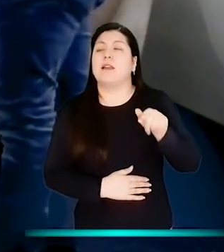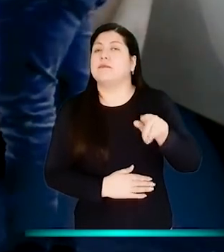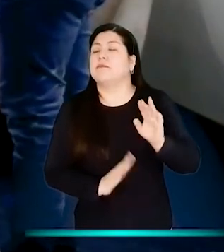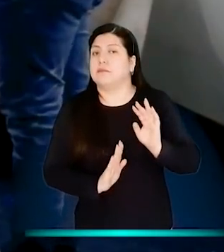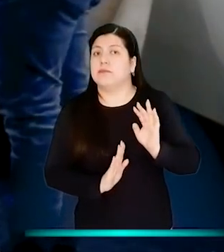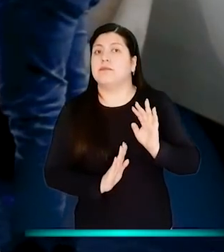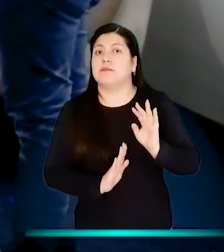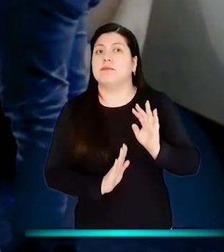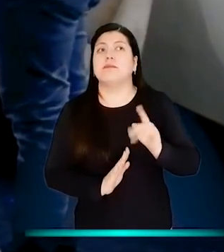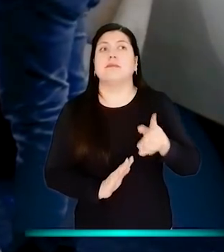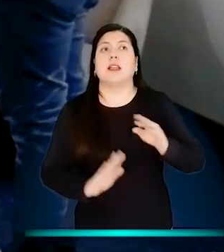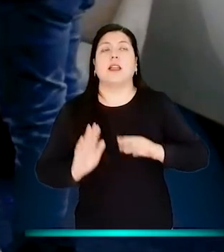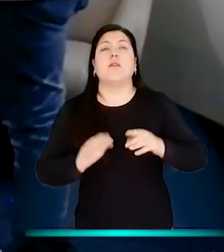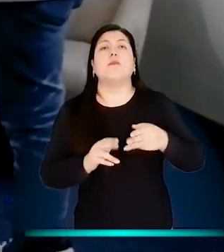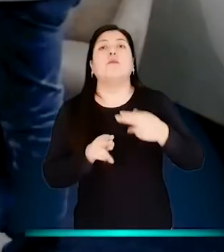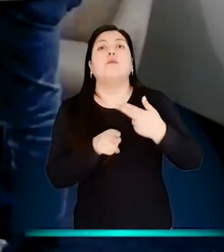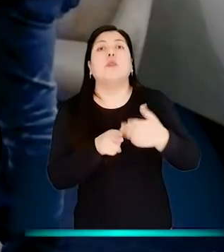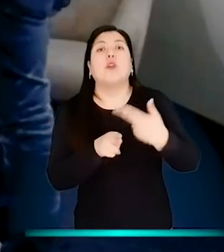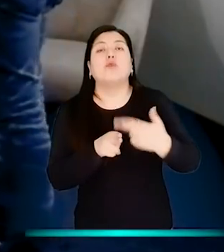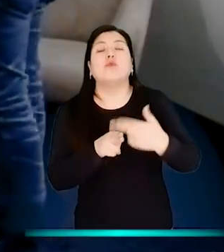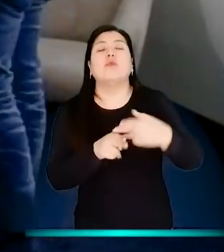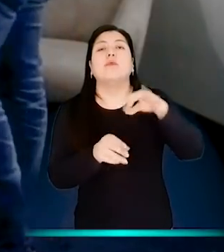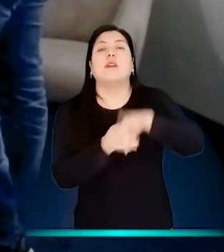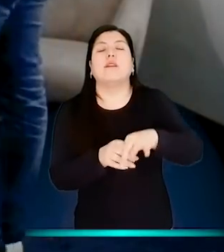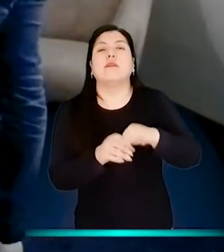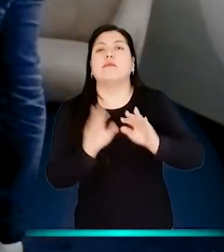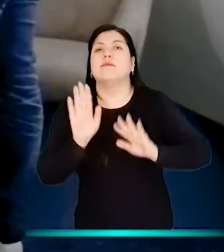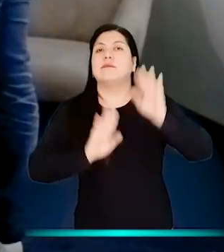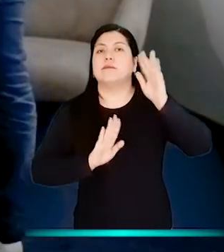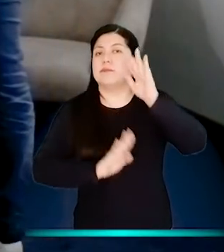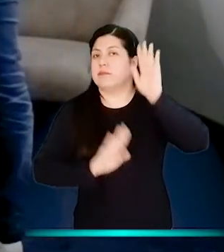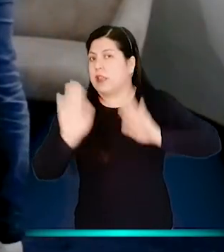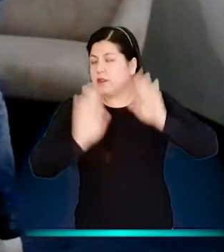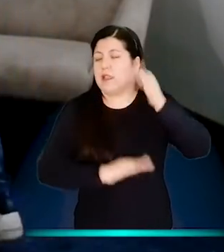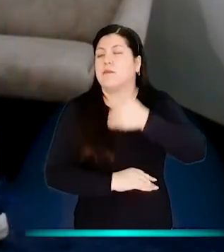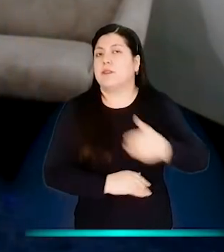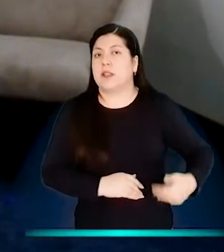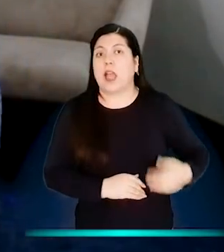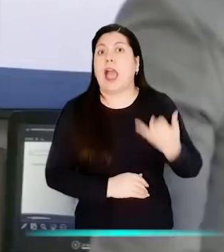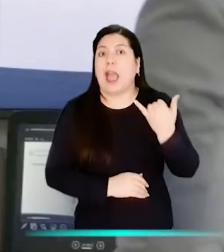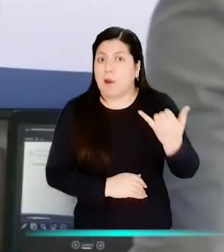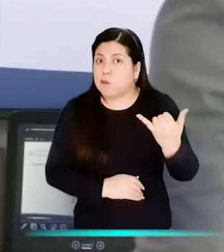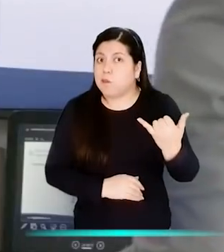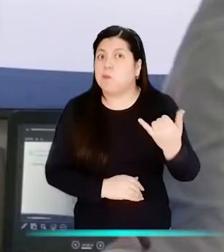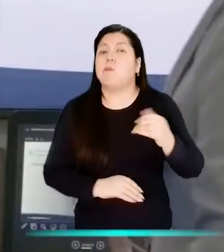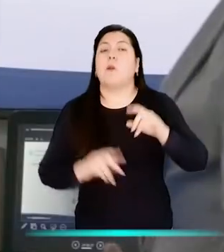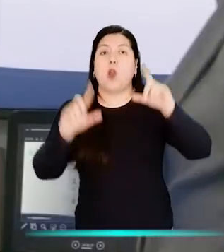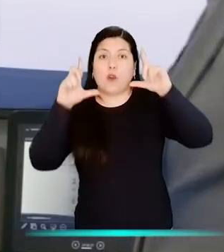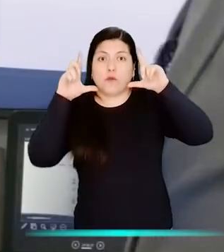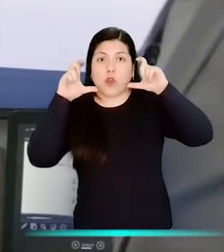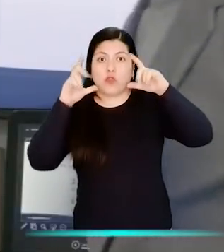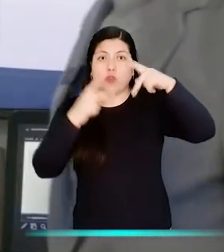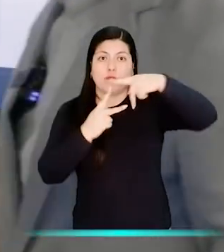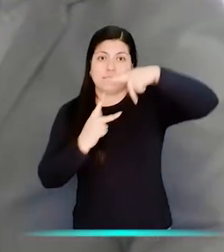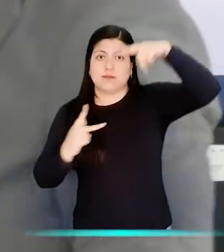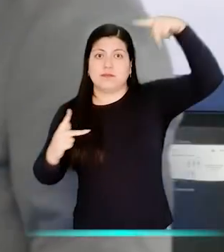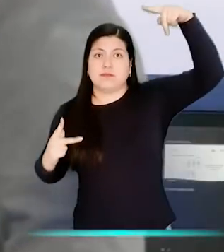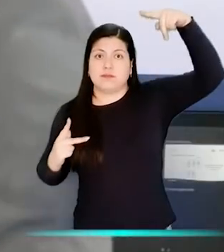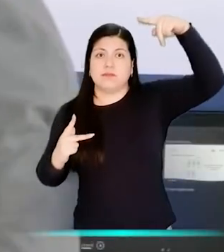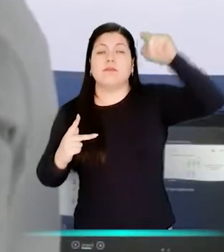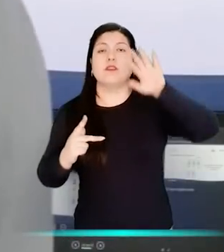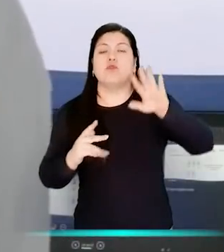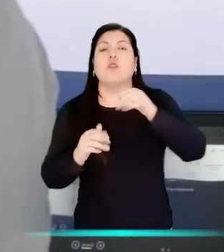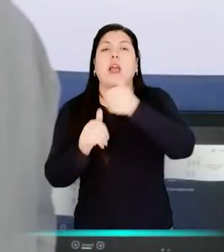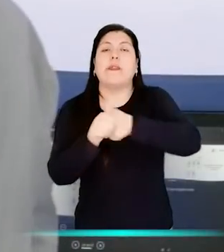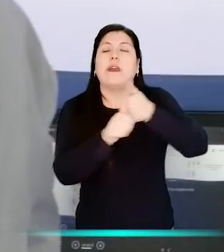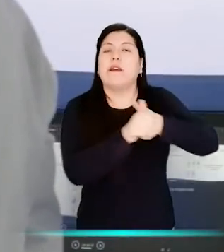van prácticamente a señalar para las elecciones a presidente. Y en este sí hay fotografías de cada candidato. En este sí tenemos fotografía